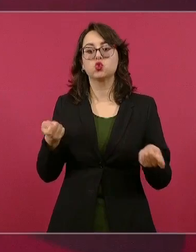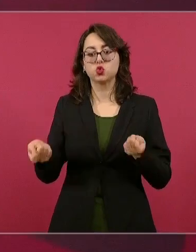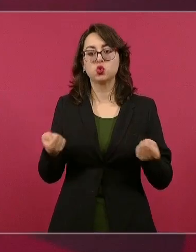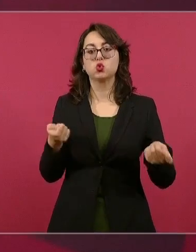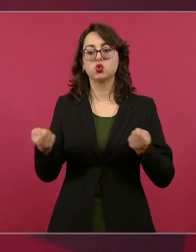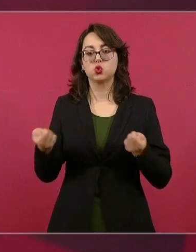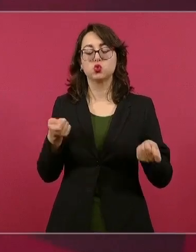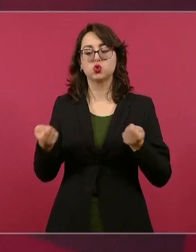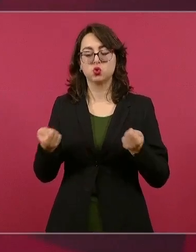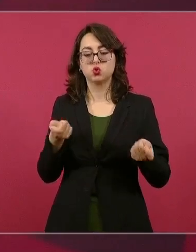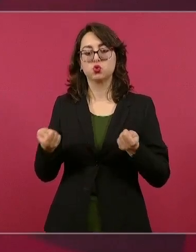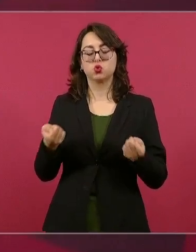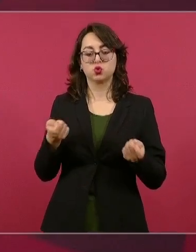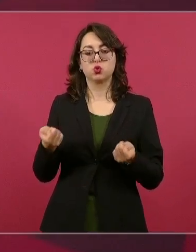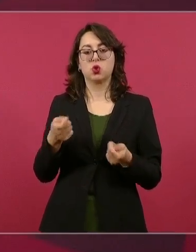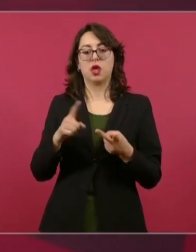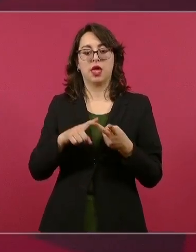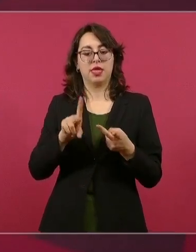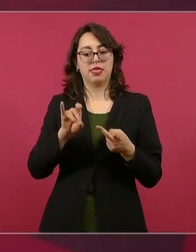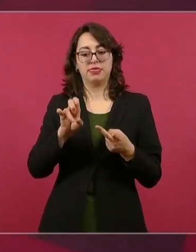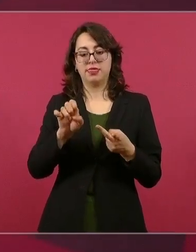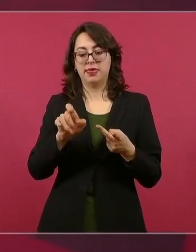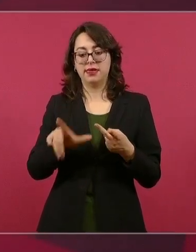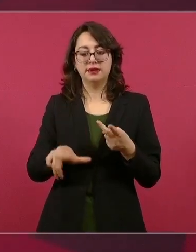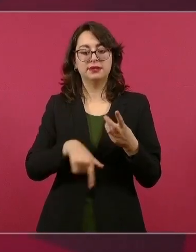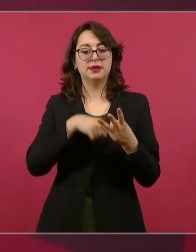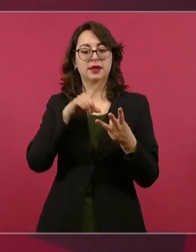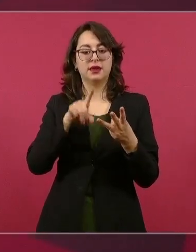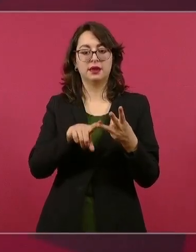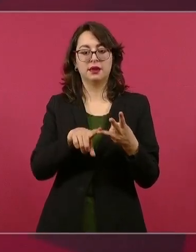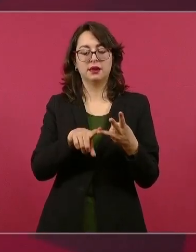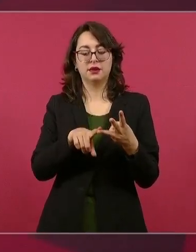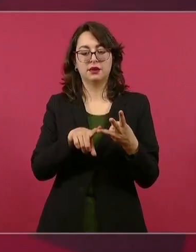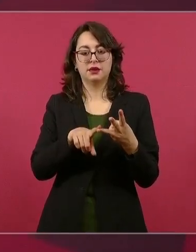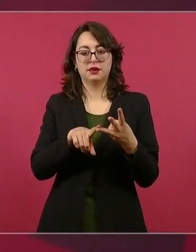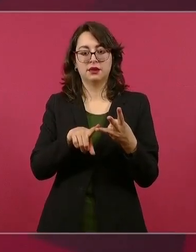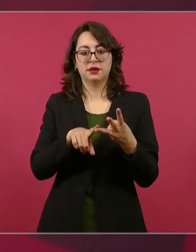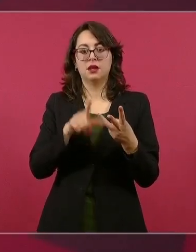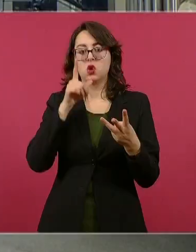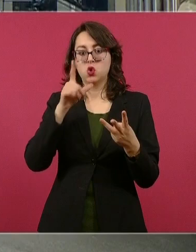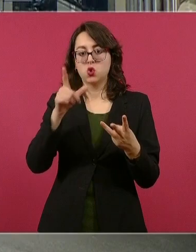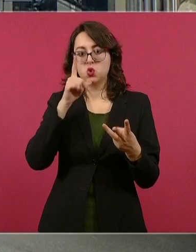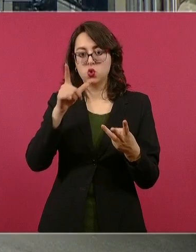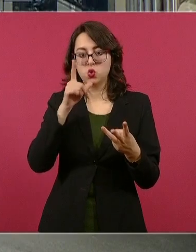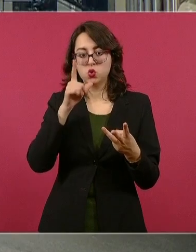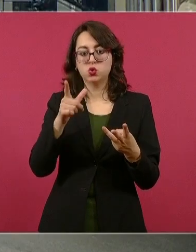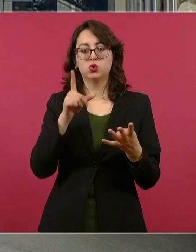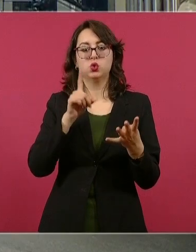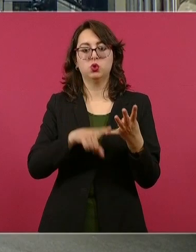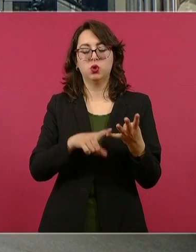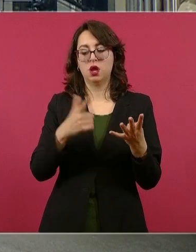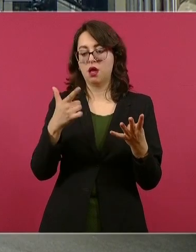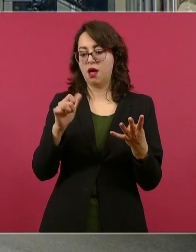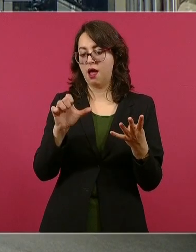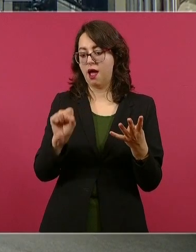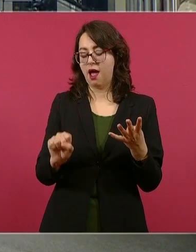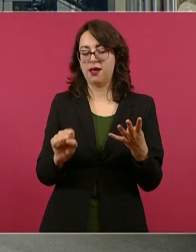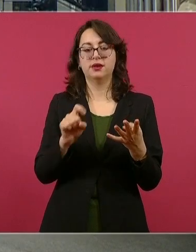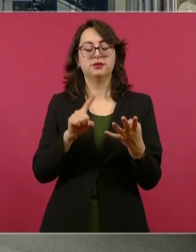que no aumente el diésel, que no aumente el precio de la luz, que no aumente el gas,